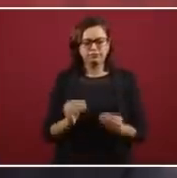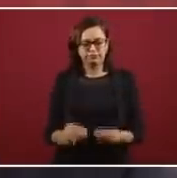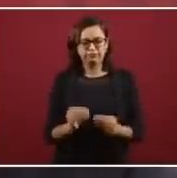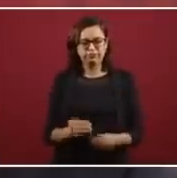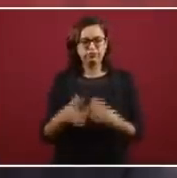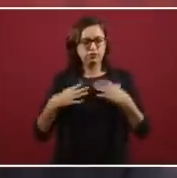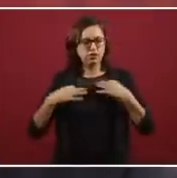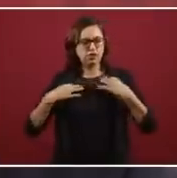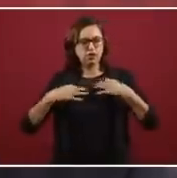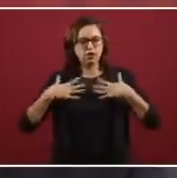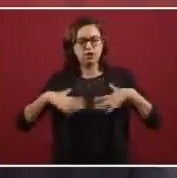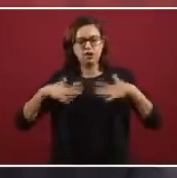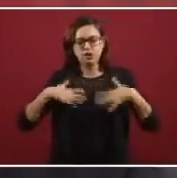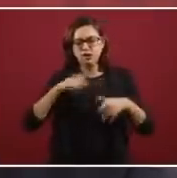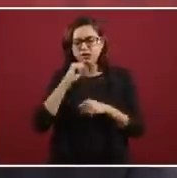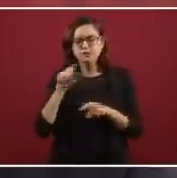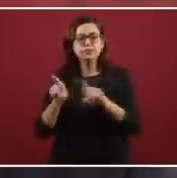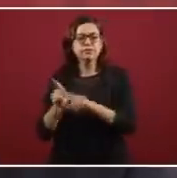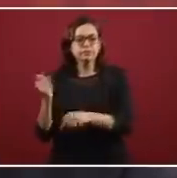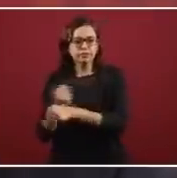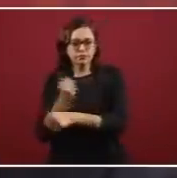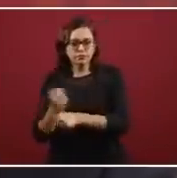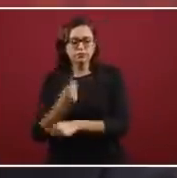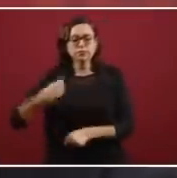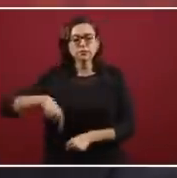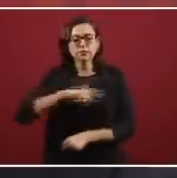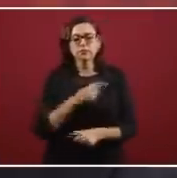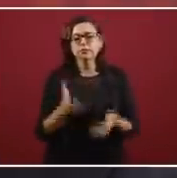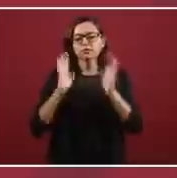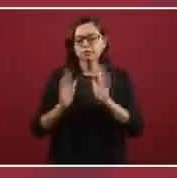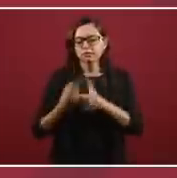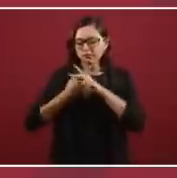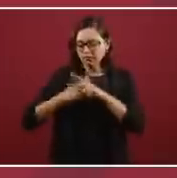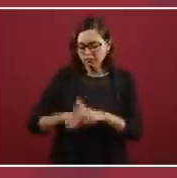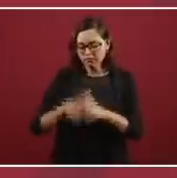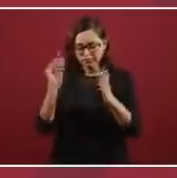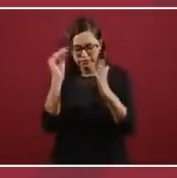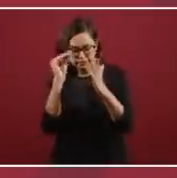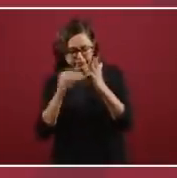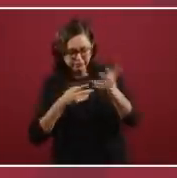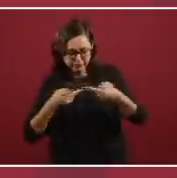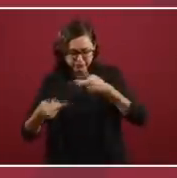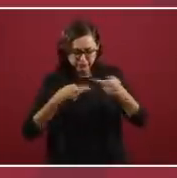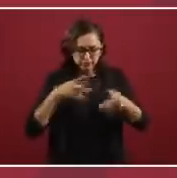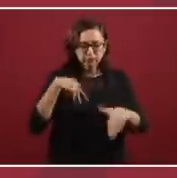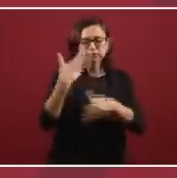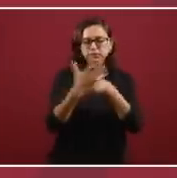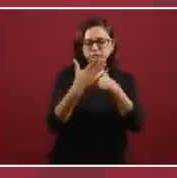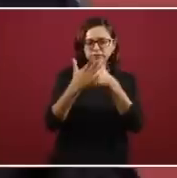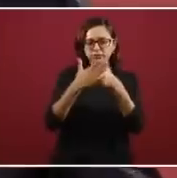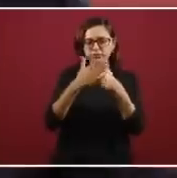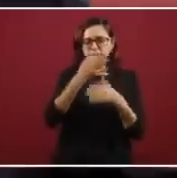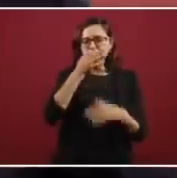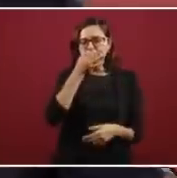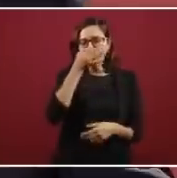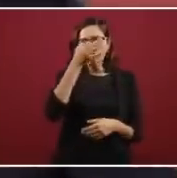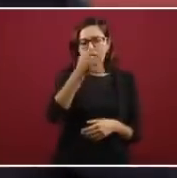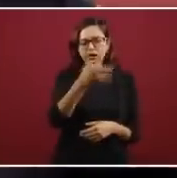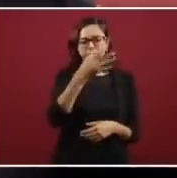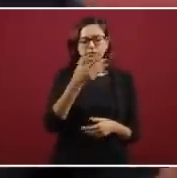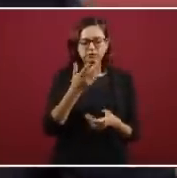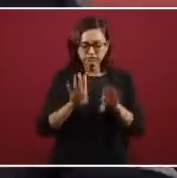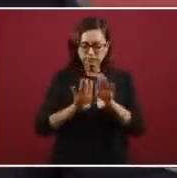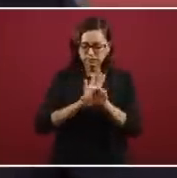el calzado. Ya estamos trabajando en eso y pronto se les va a hacer una presentación